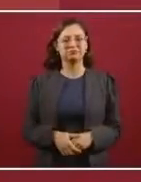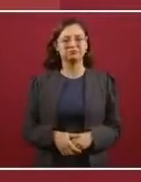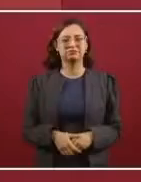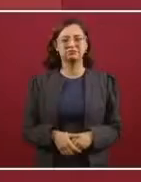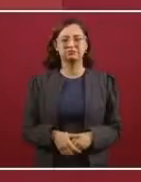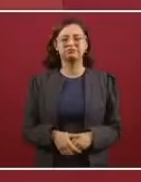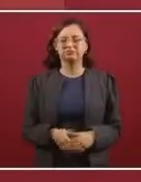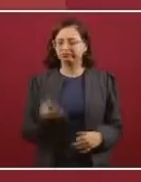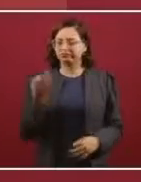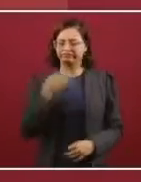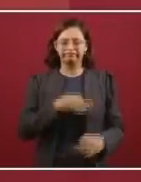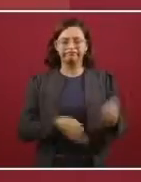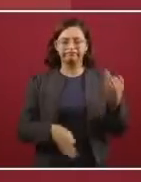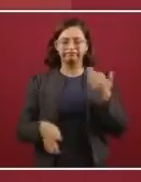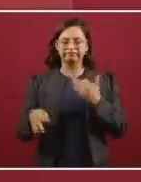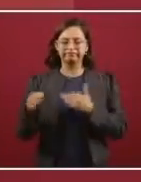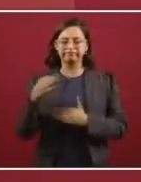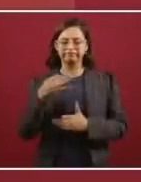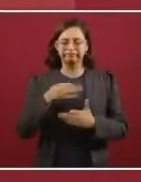Todos estamos